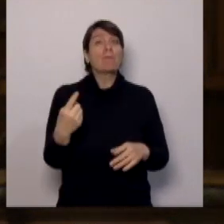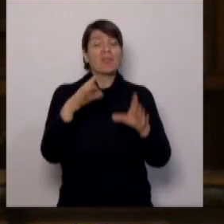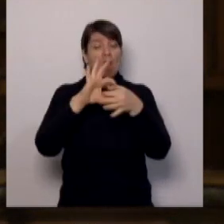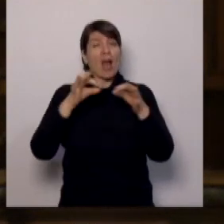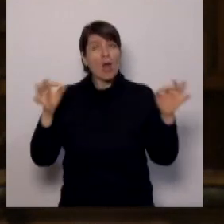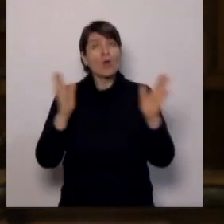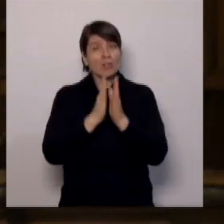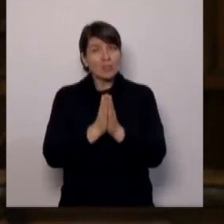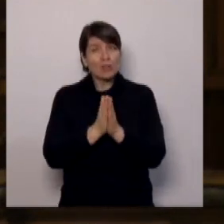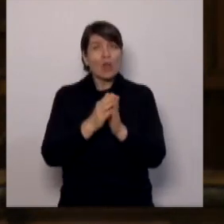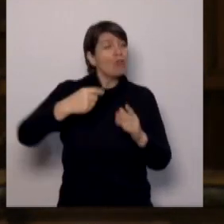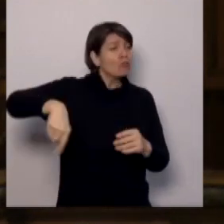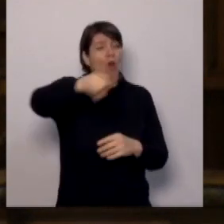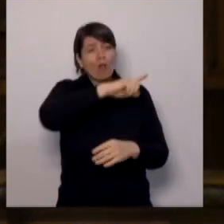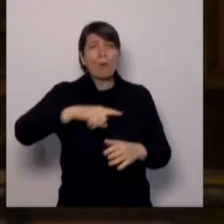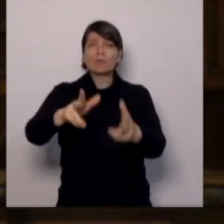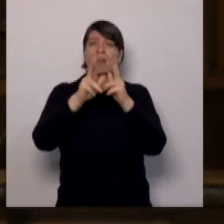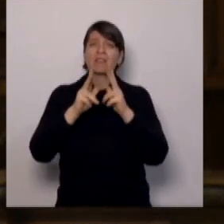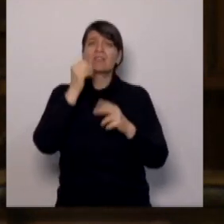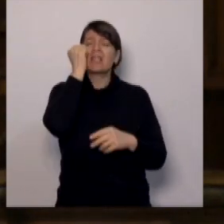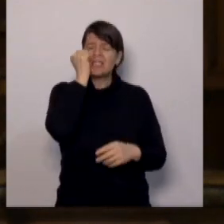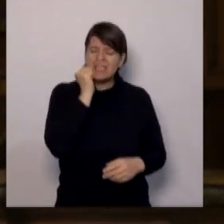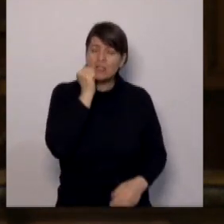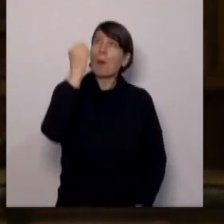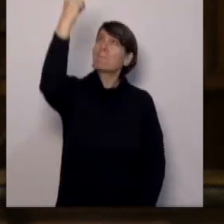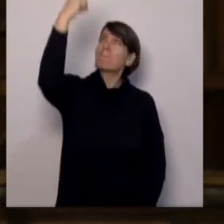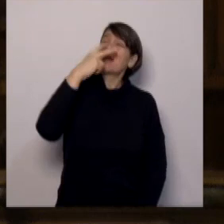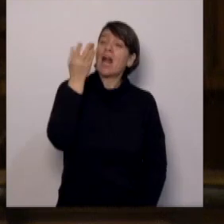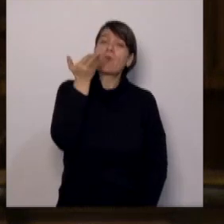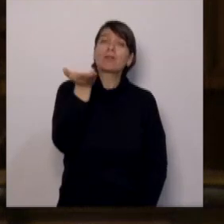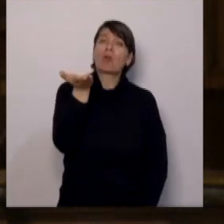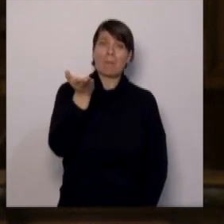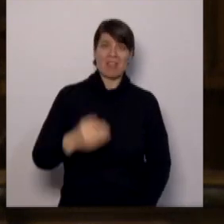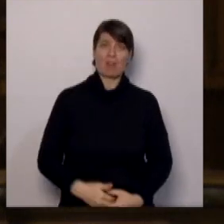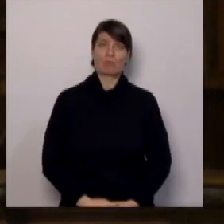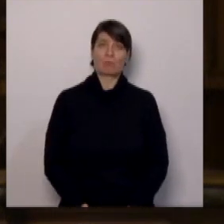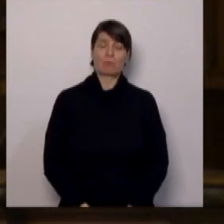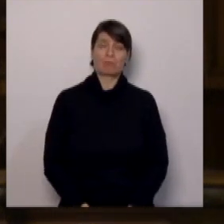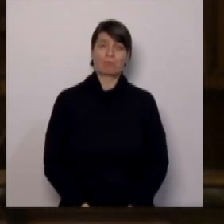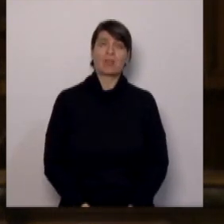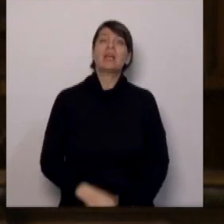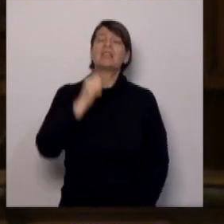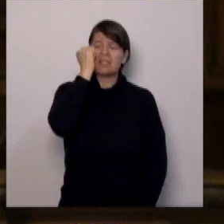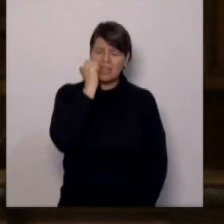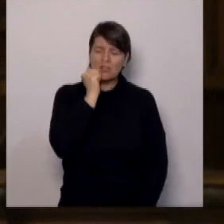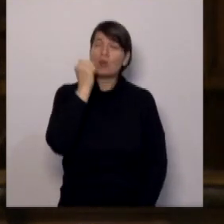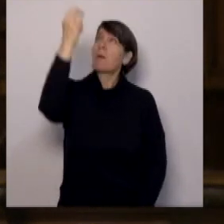de cada intención, diciendo juntos: Señor, atiende nuestra